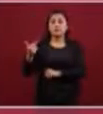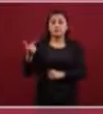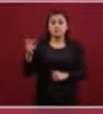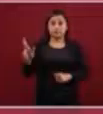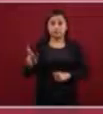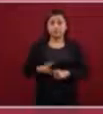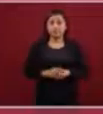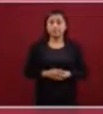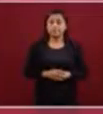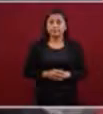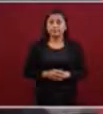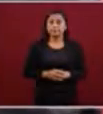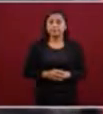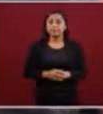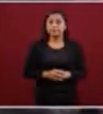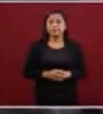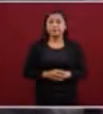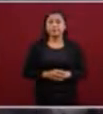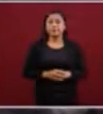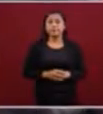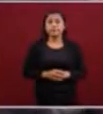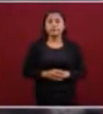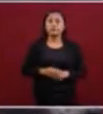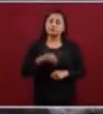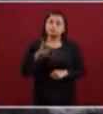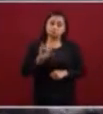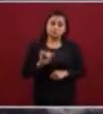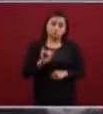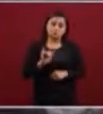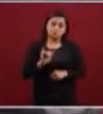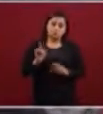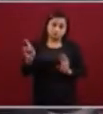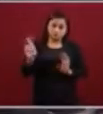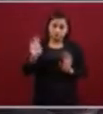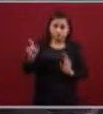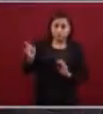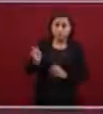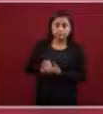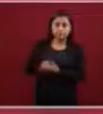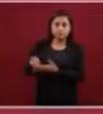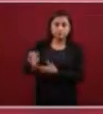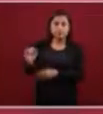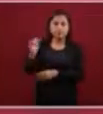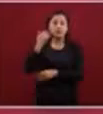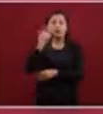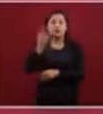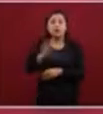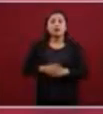General. Desde luego, sí, así lo determina, porque es